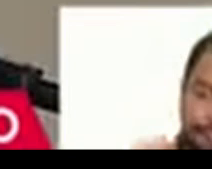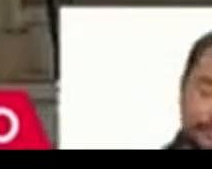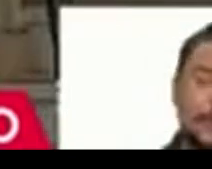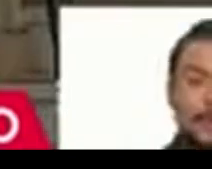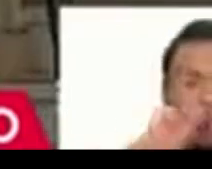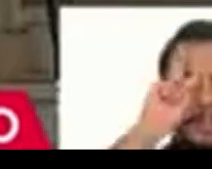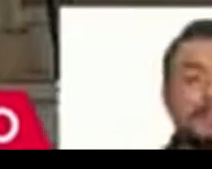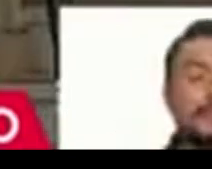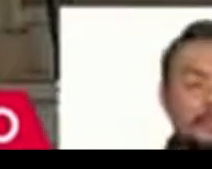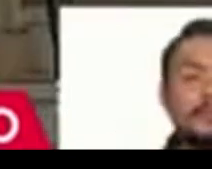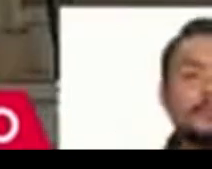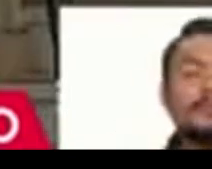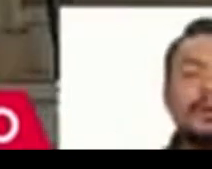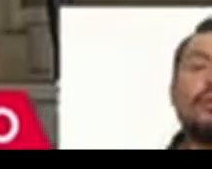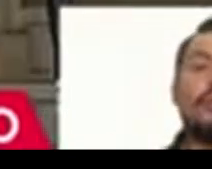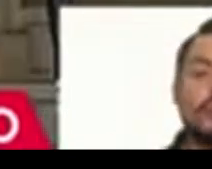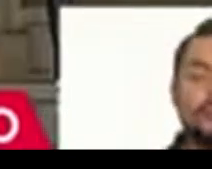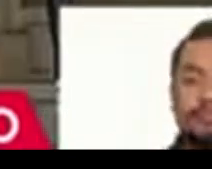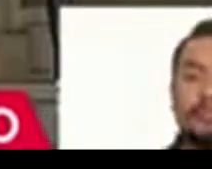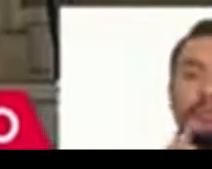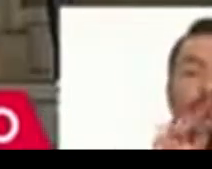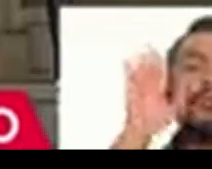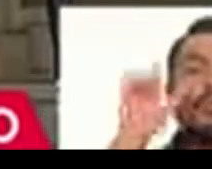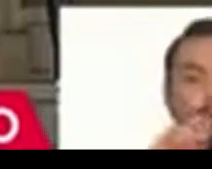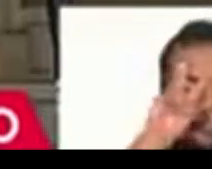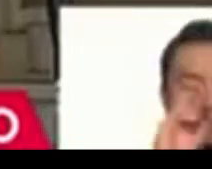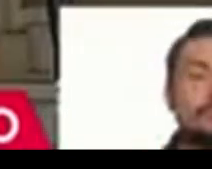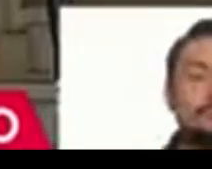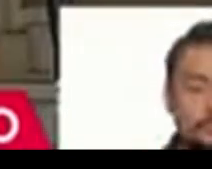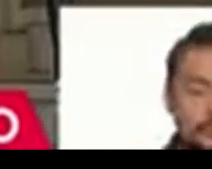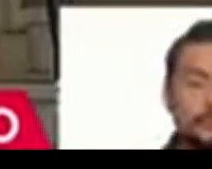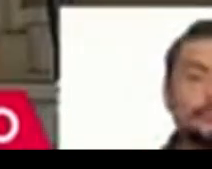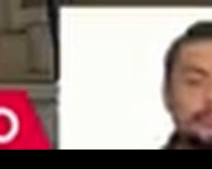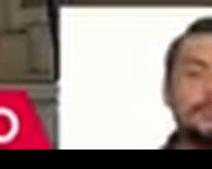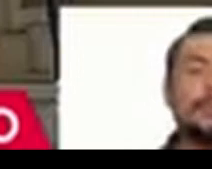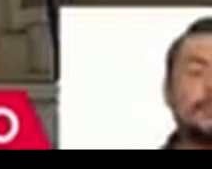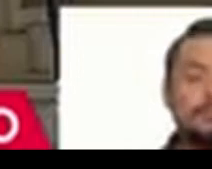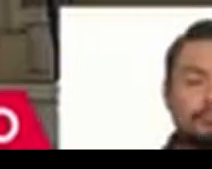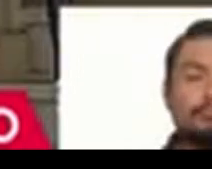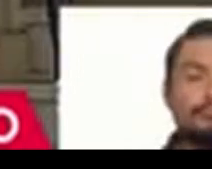nuestro país y reafirmo el compromiso de Perú de seguir estrechando